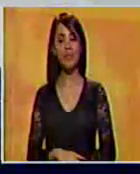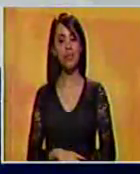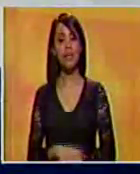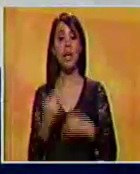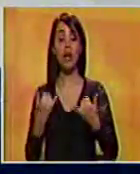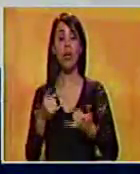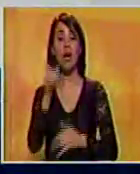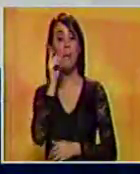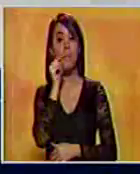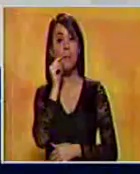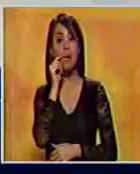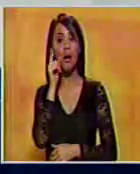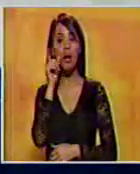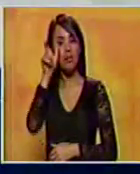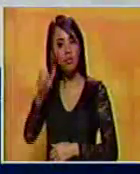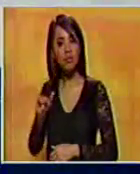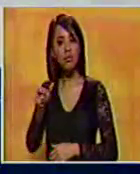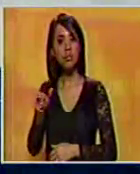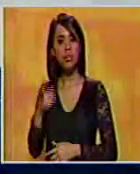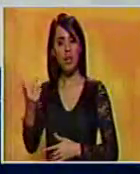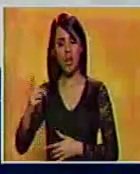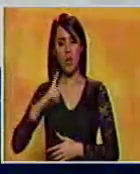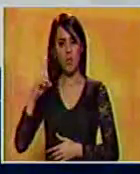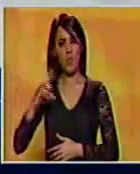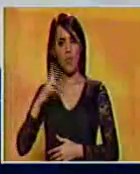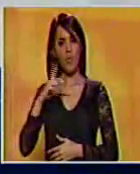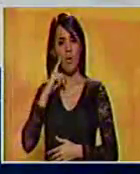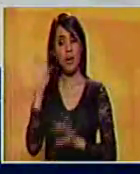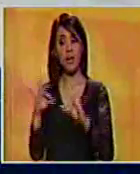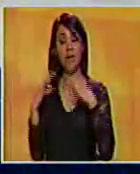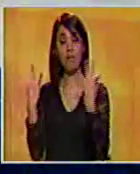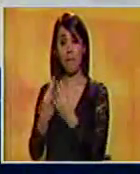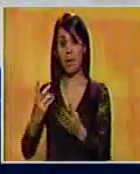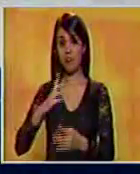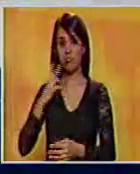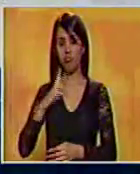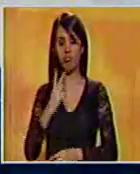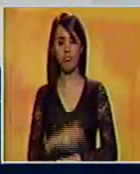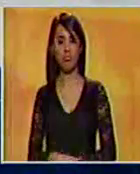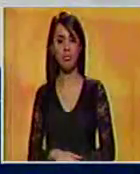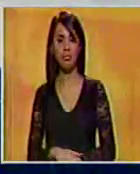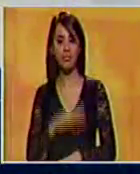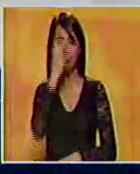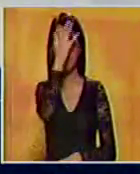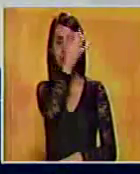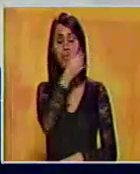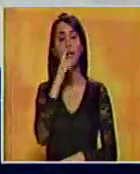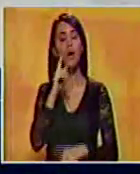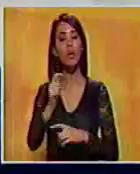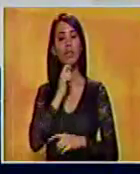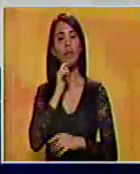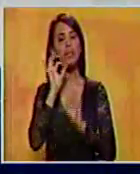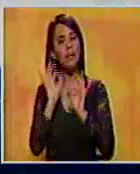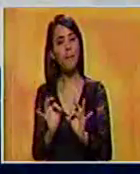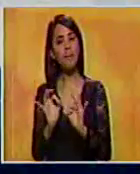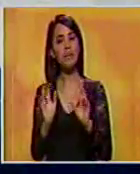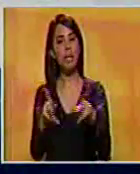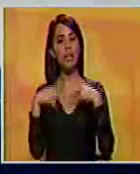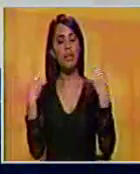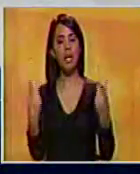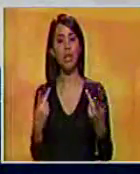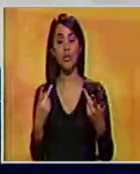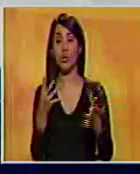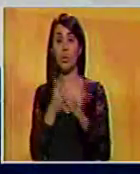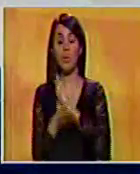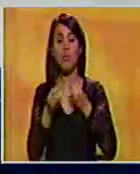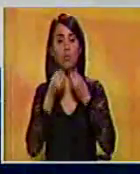Ahora veamos lo que dijo el papá de Meghan Markle sobre su hija y la familia real. Thomas Markle concedió una entrevista exclusiva al diario The Sun